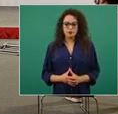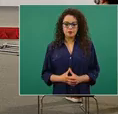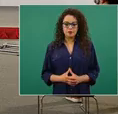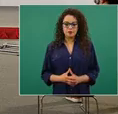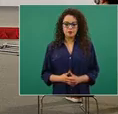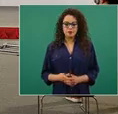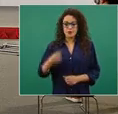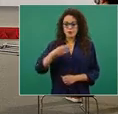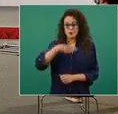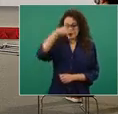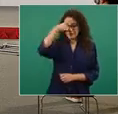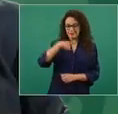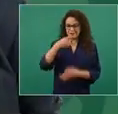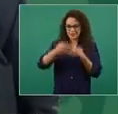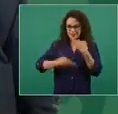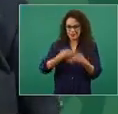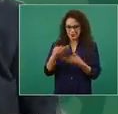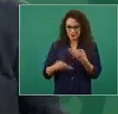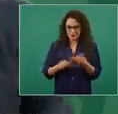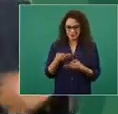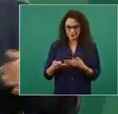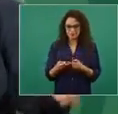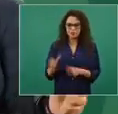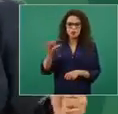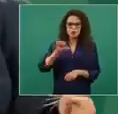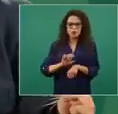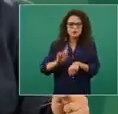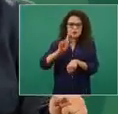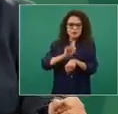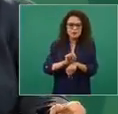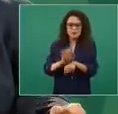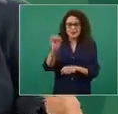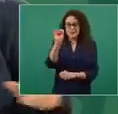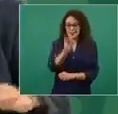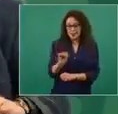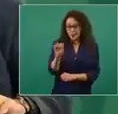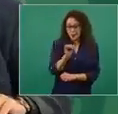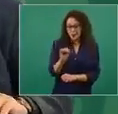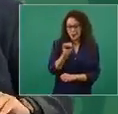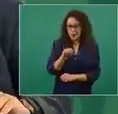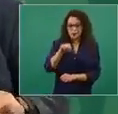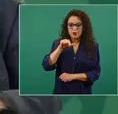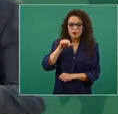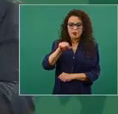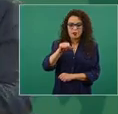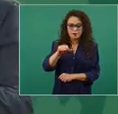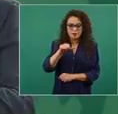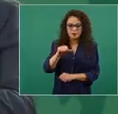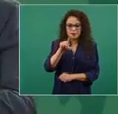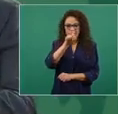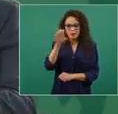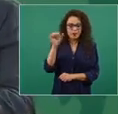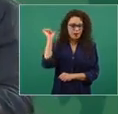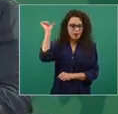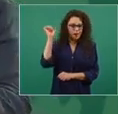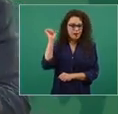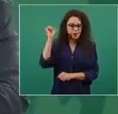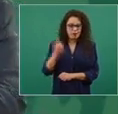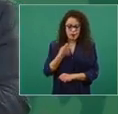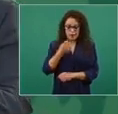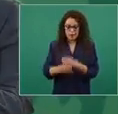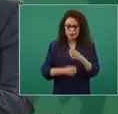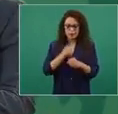Buenas noches a todos. El día de hoy, sábado 17 de abril de este